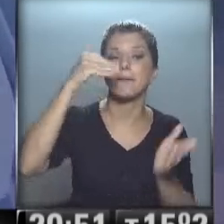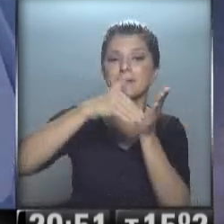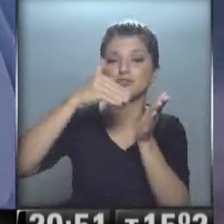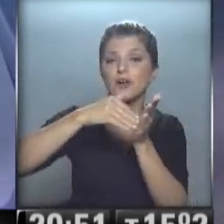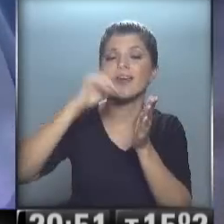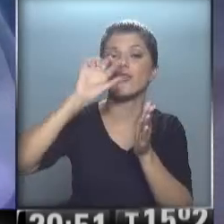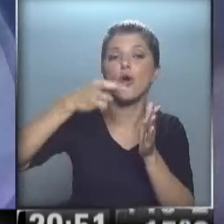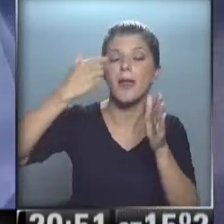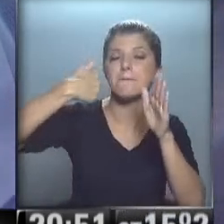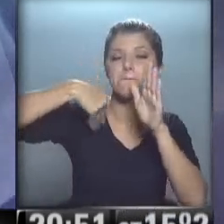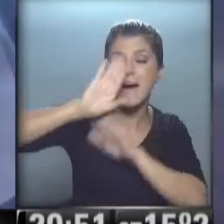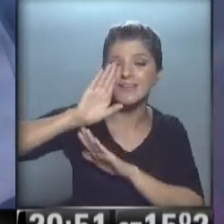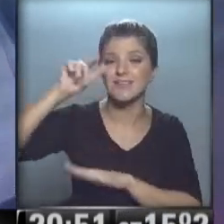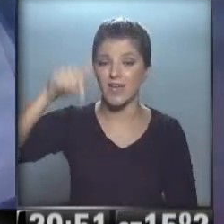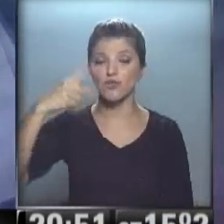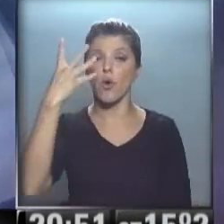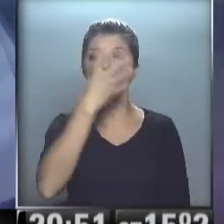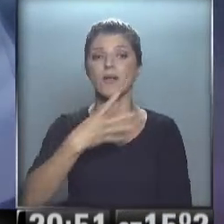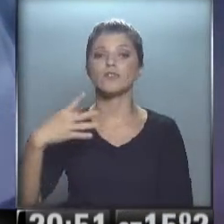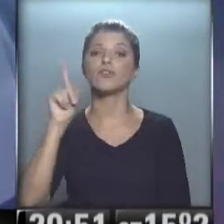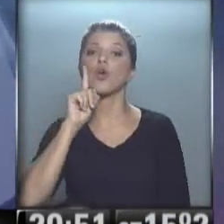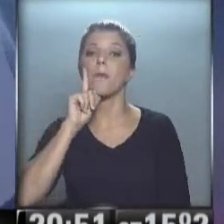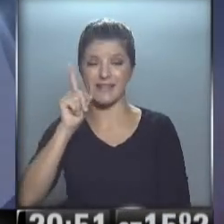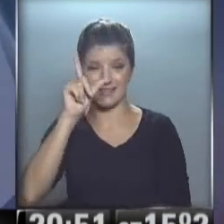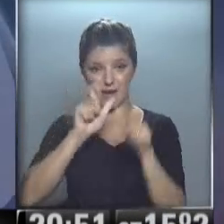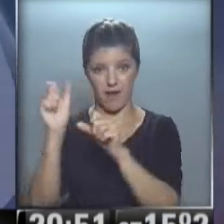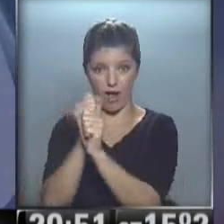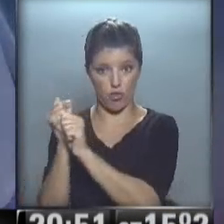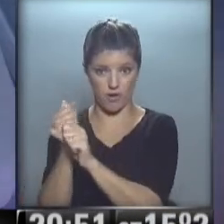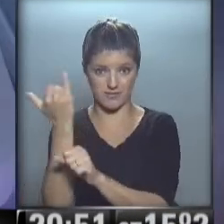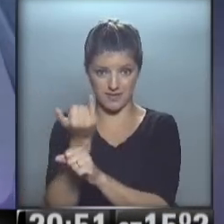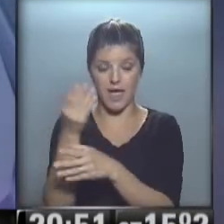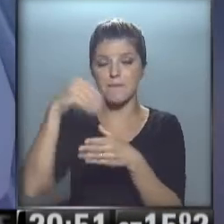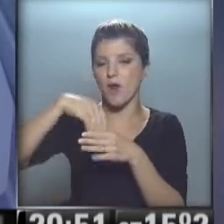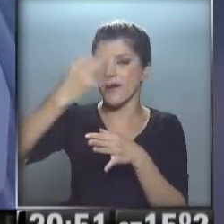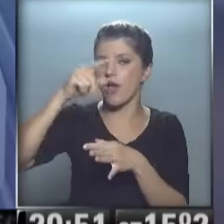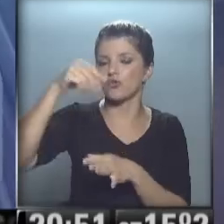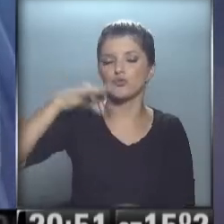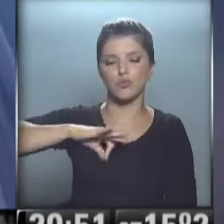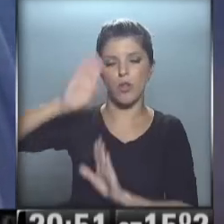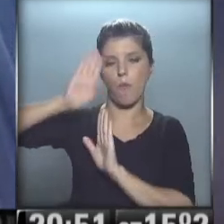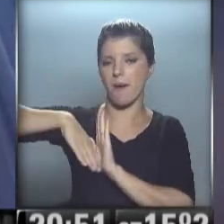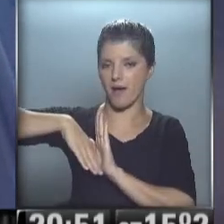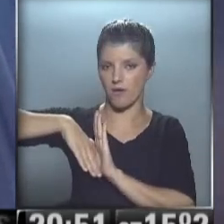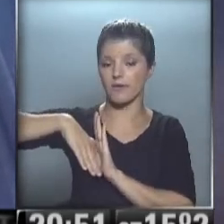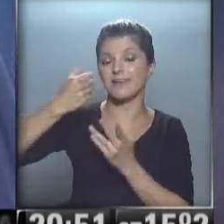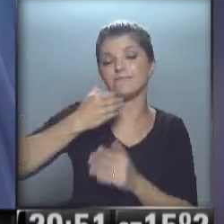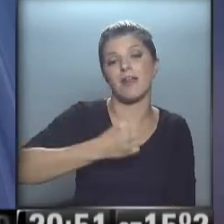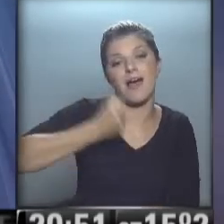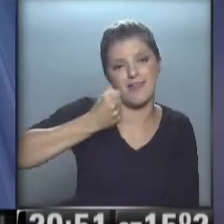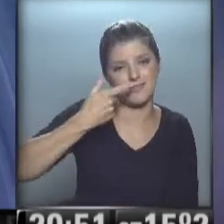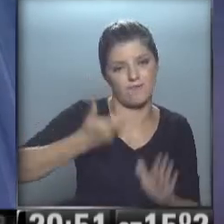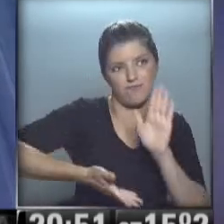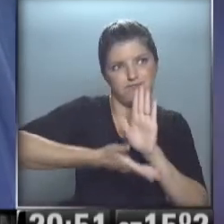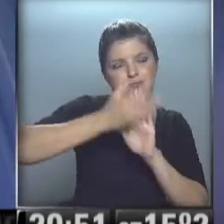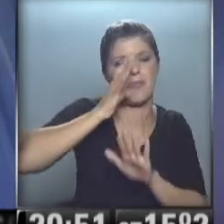5.000 millones de dólares, emplean a más de 400.000 trabajadores. Por lo general, los sueldos son muy, muy bajos y las ganancias muy